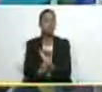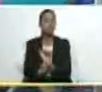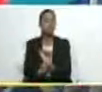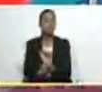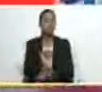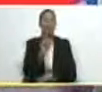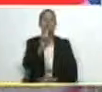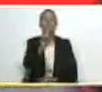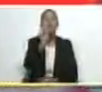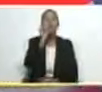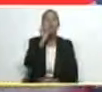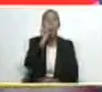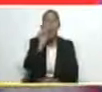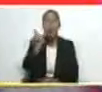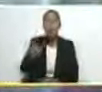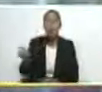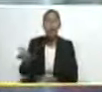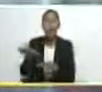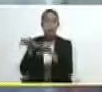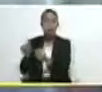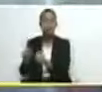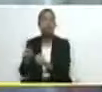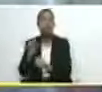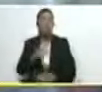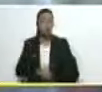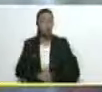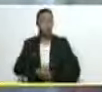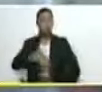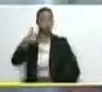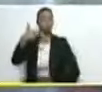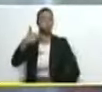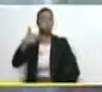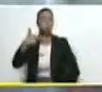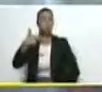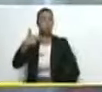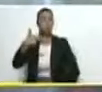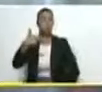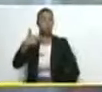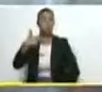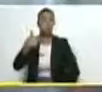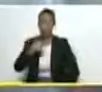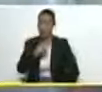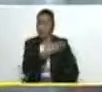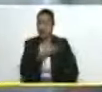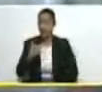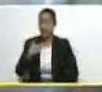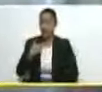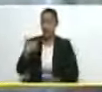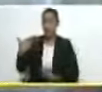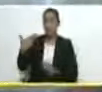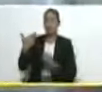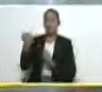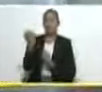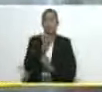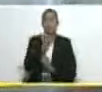dos hombres con armas que pretendían hacerme un atentado.